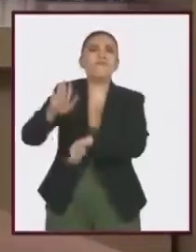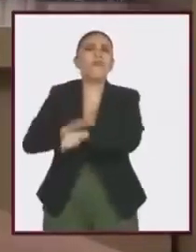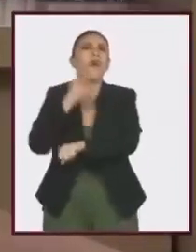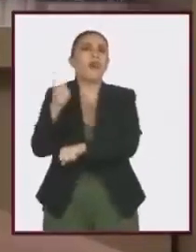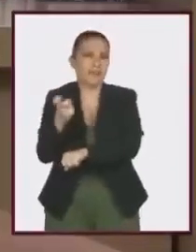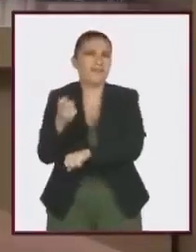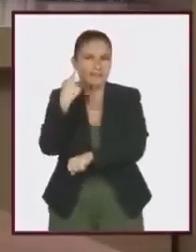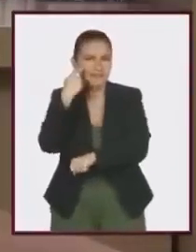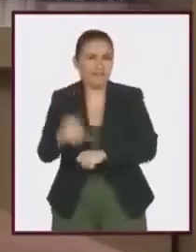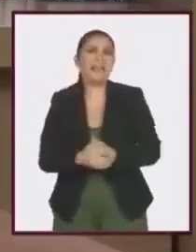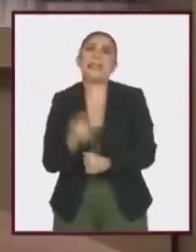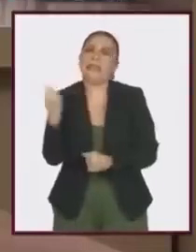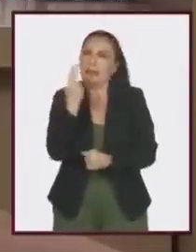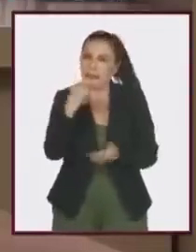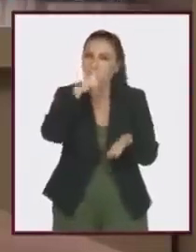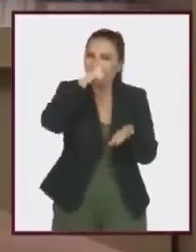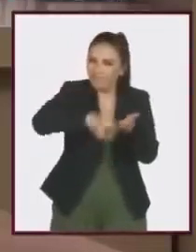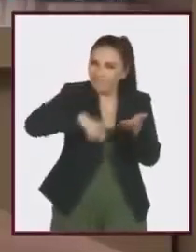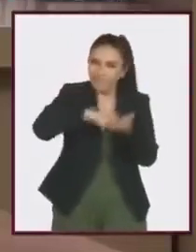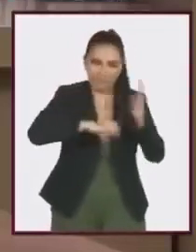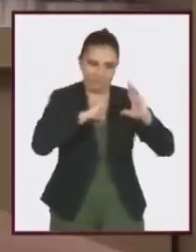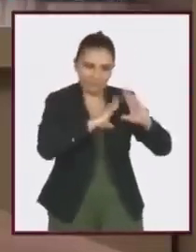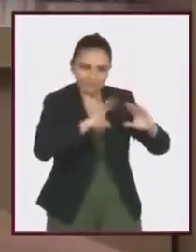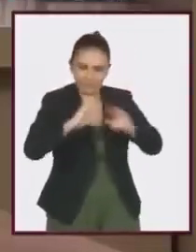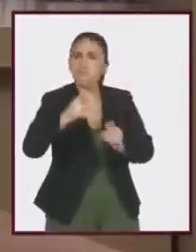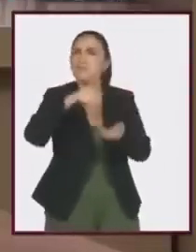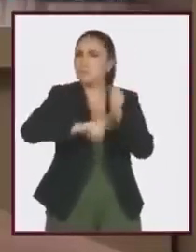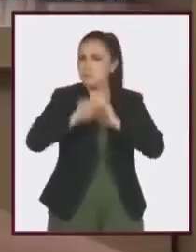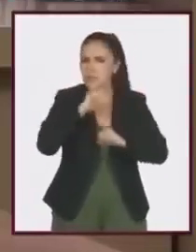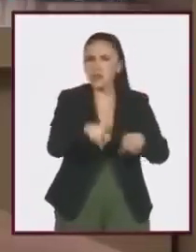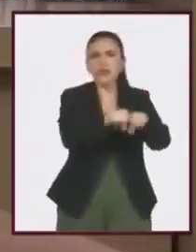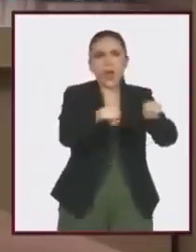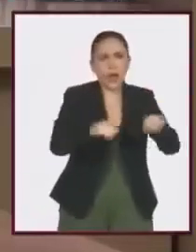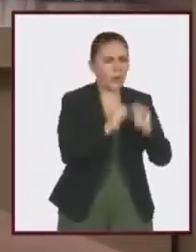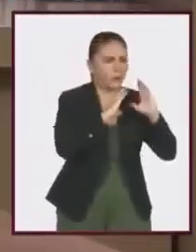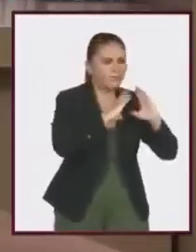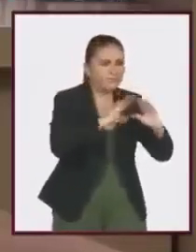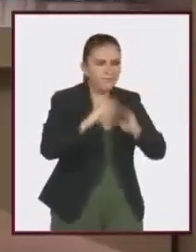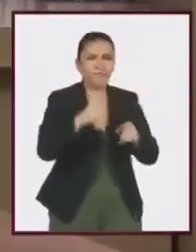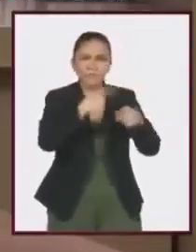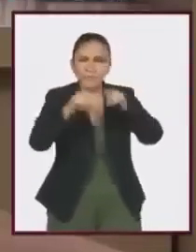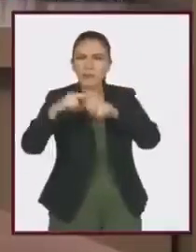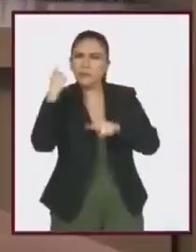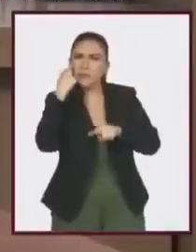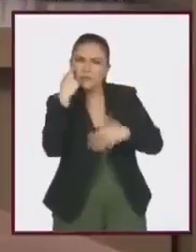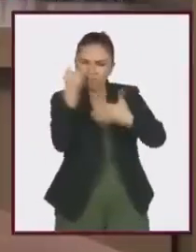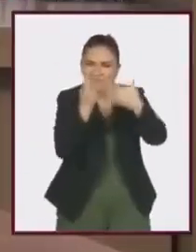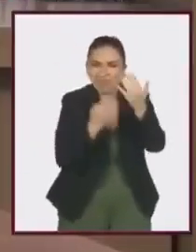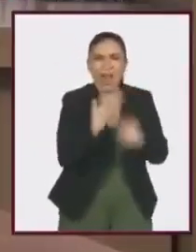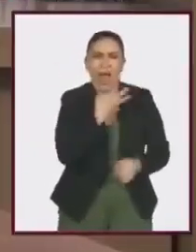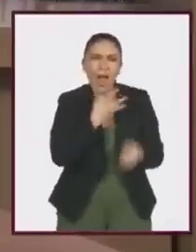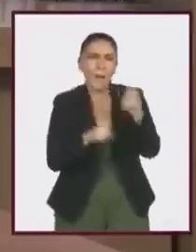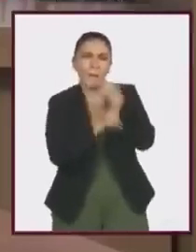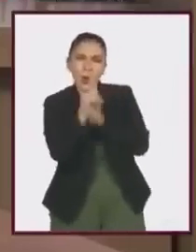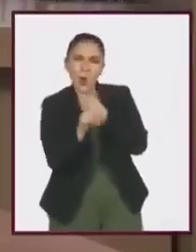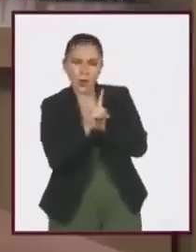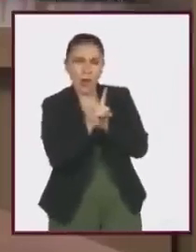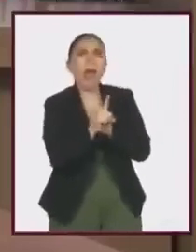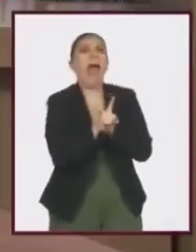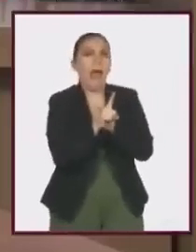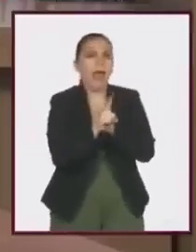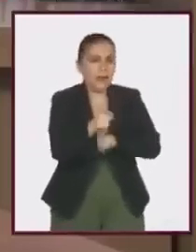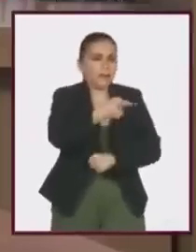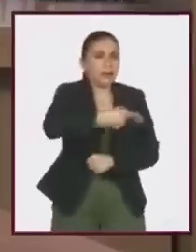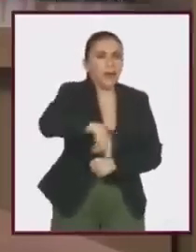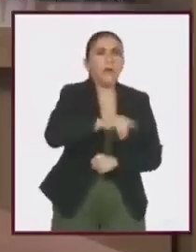Entonces hay que trabajar al interior del aula con estas situaciones problemáticas y que ellos